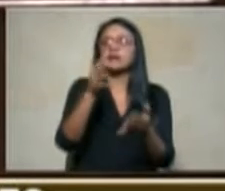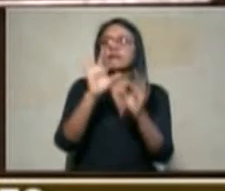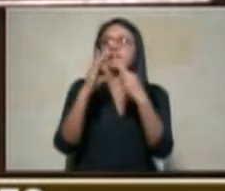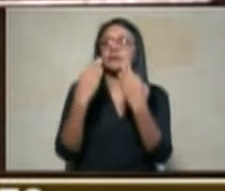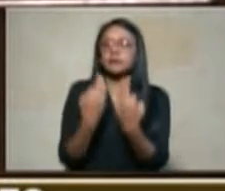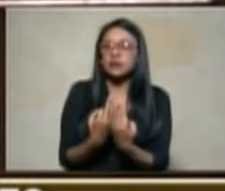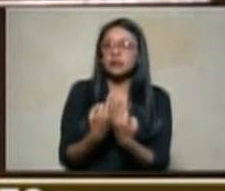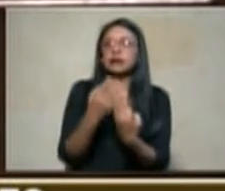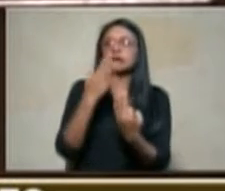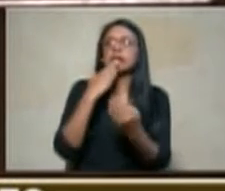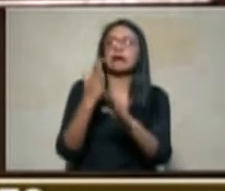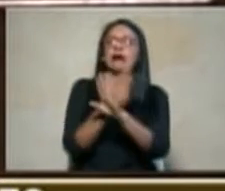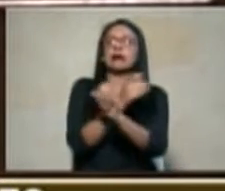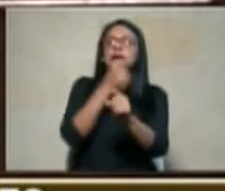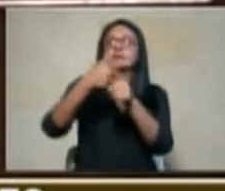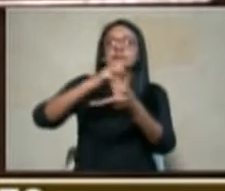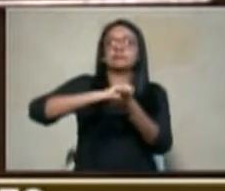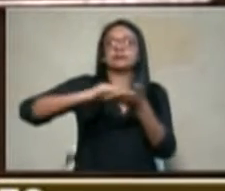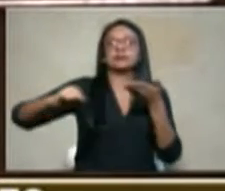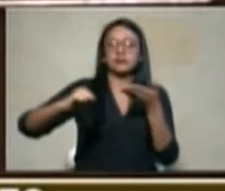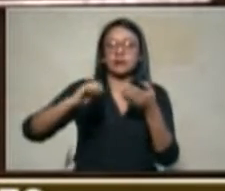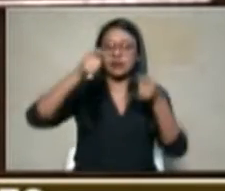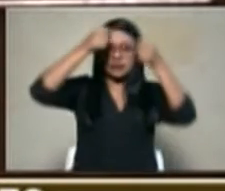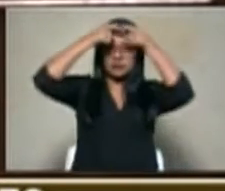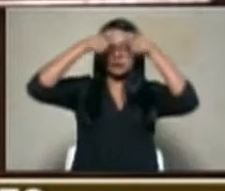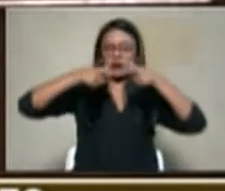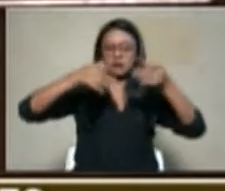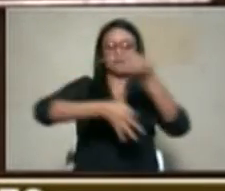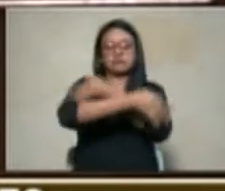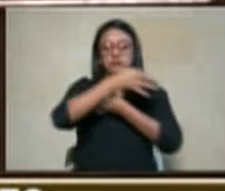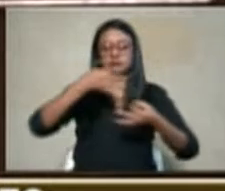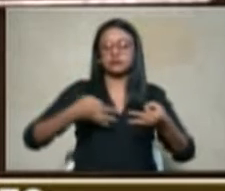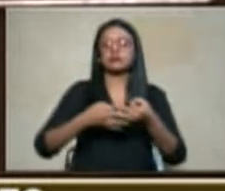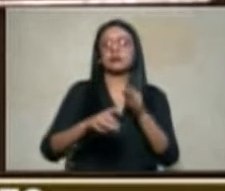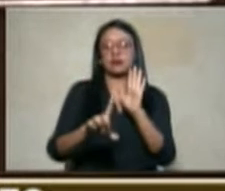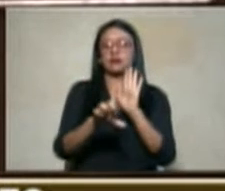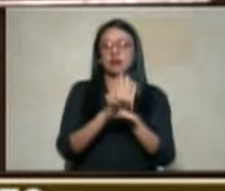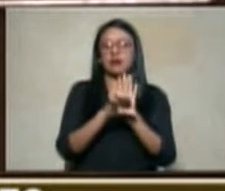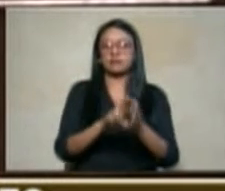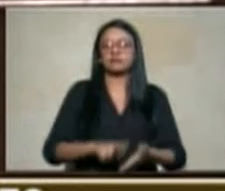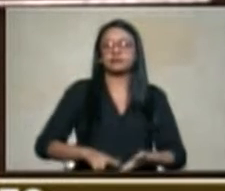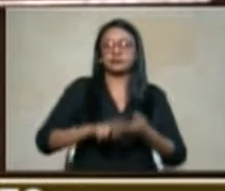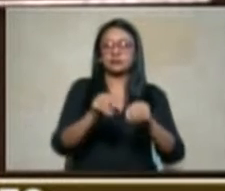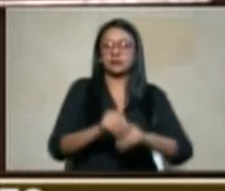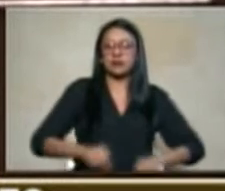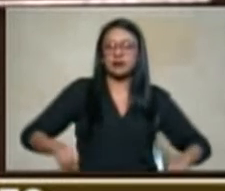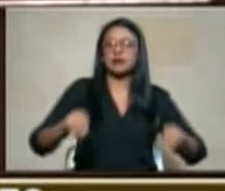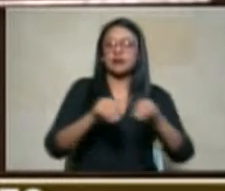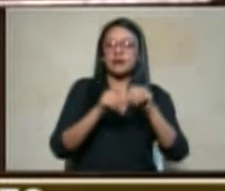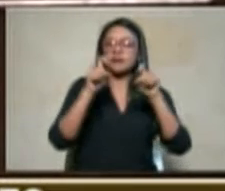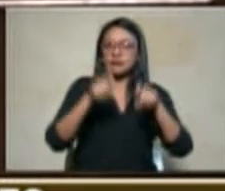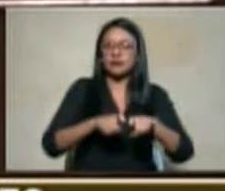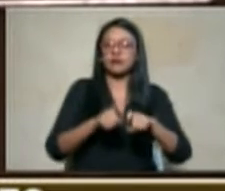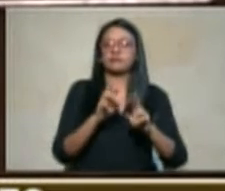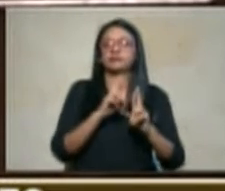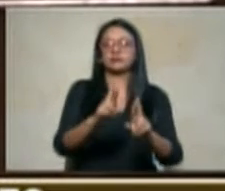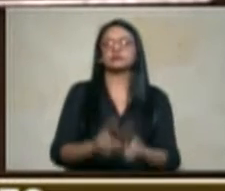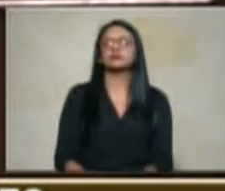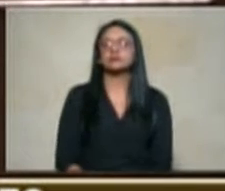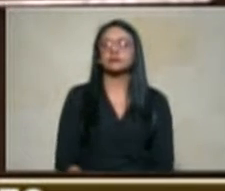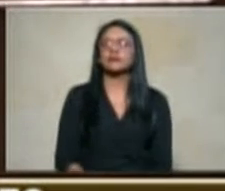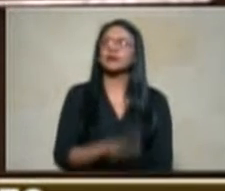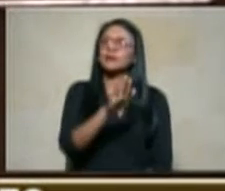familias a las que se las quitaron, que el Estado ha debido compensarlas con la ley de restitución de tierras. Sí ha debido compensarlas. Pero